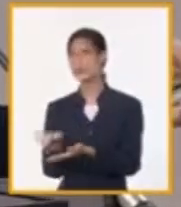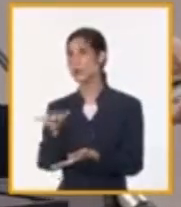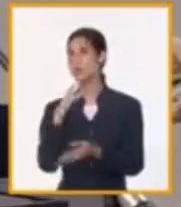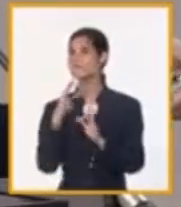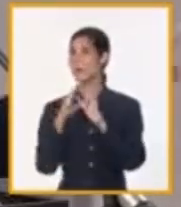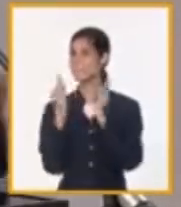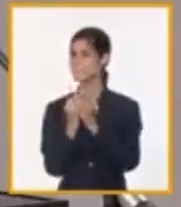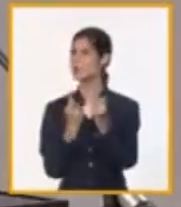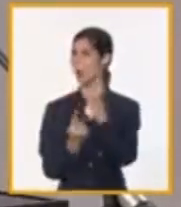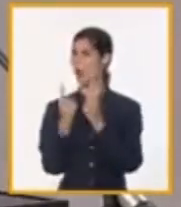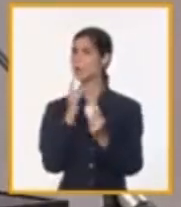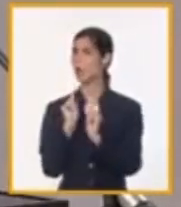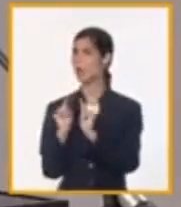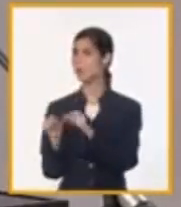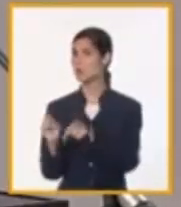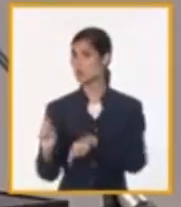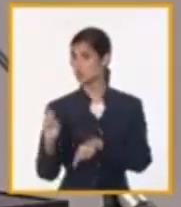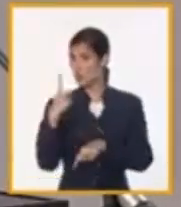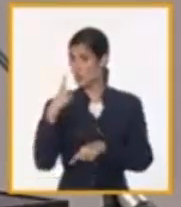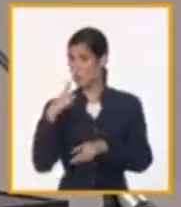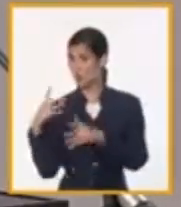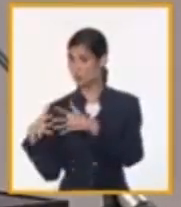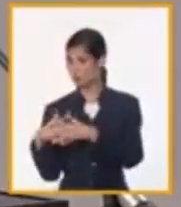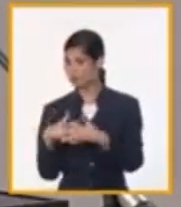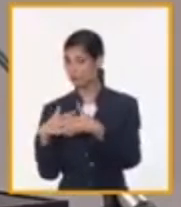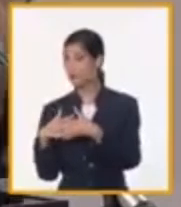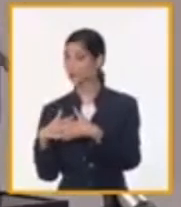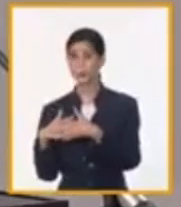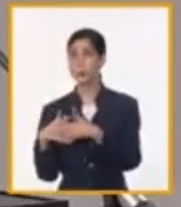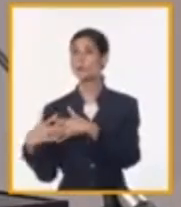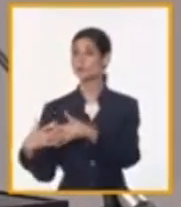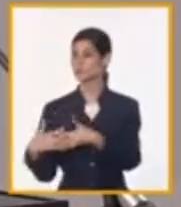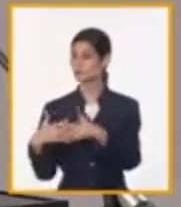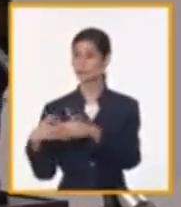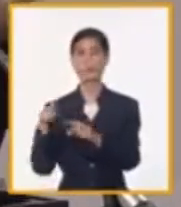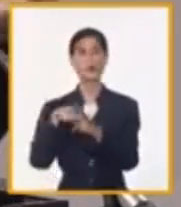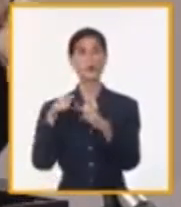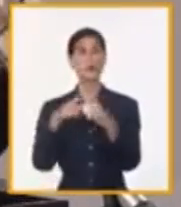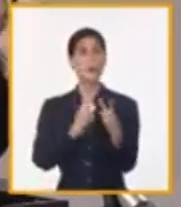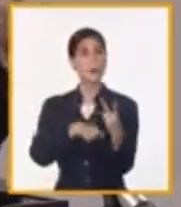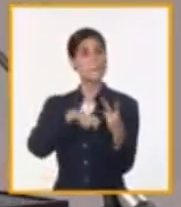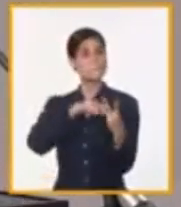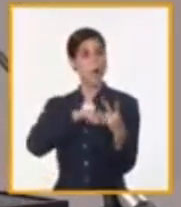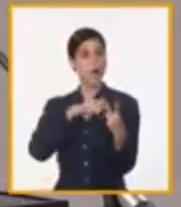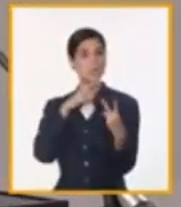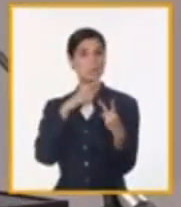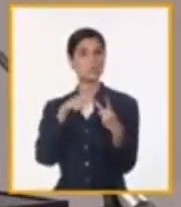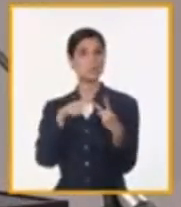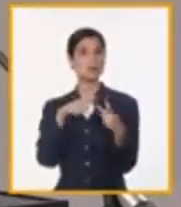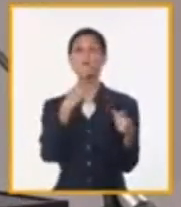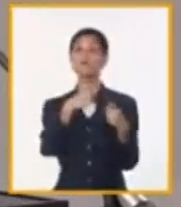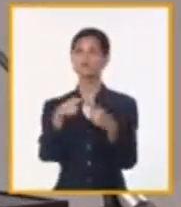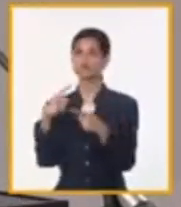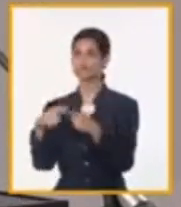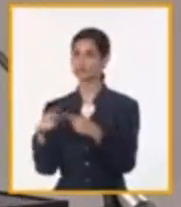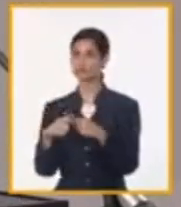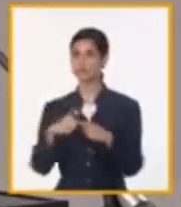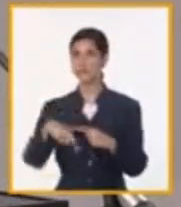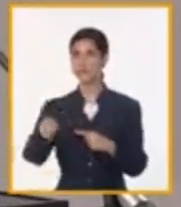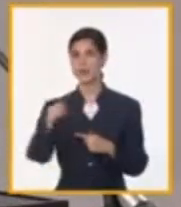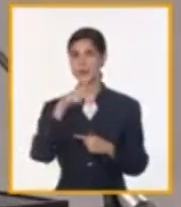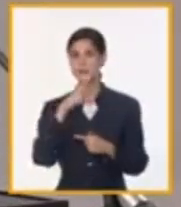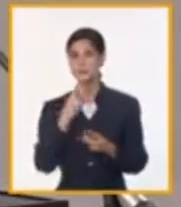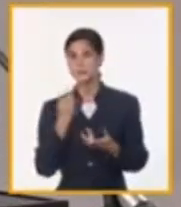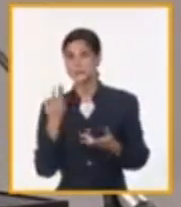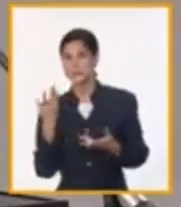solamente ha visitado Estados Unidos se ha ido a España ha ido a otros países no algo que que la situación actual que está viviendo el país la población